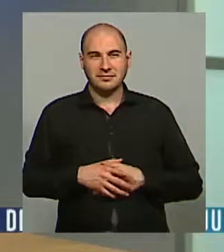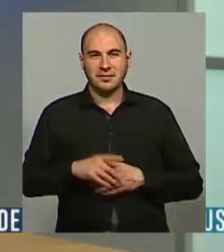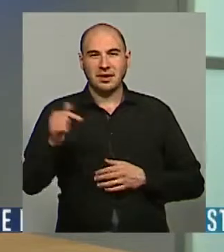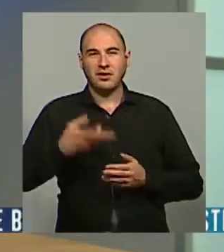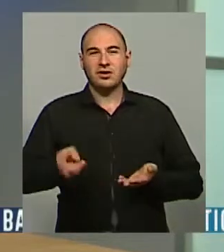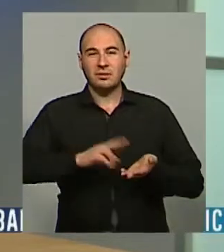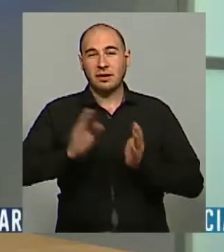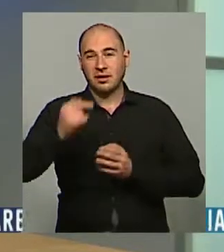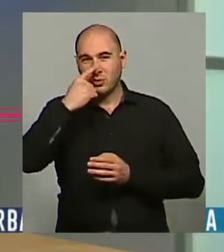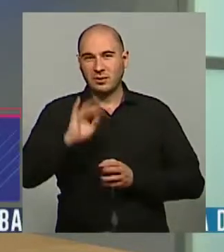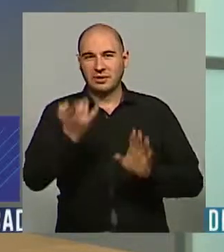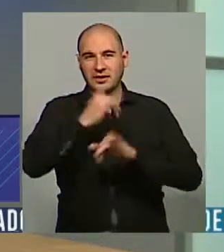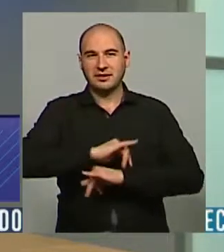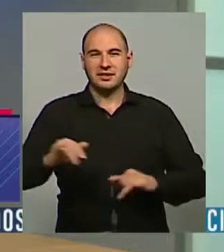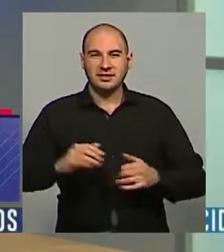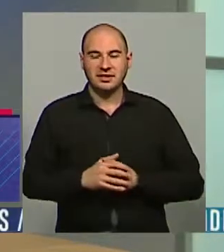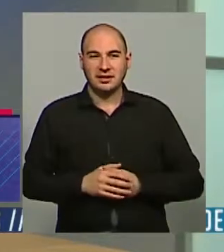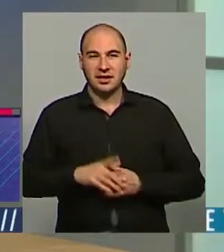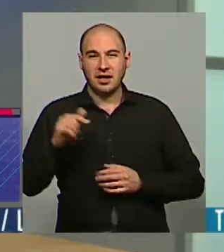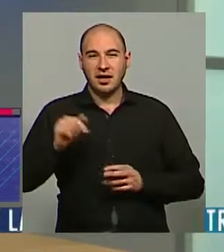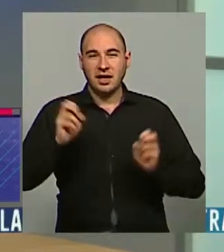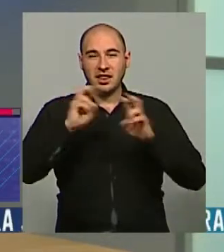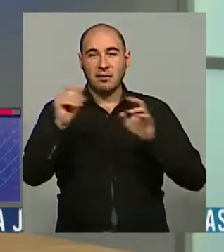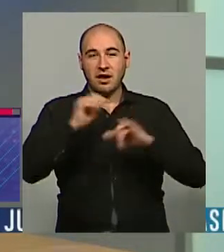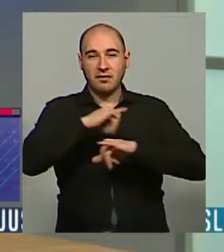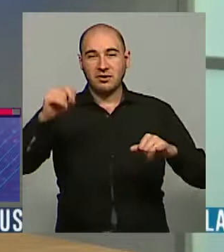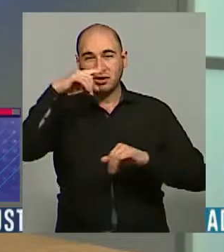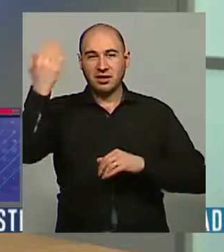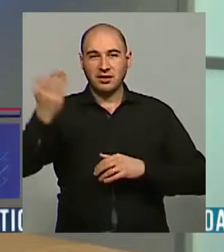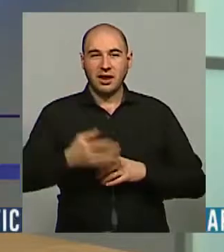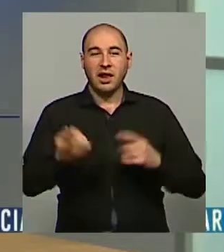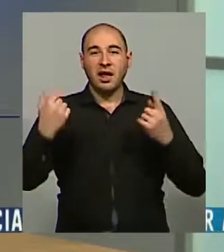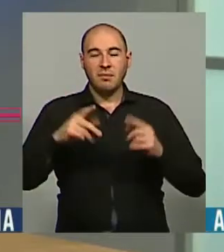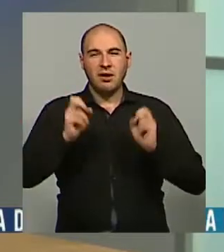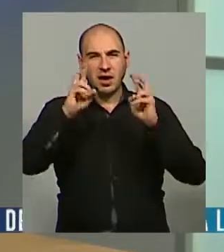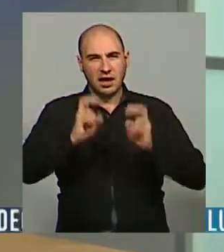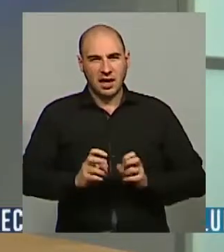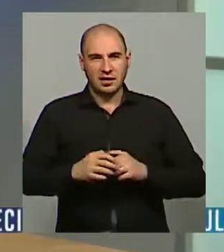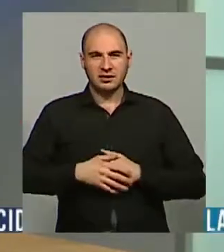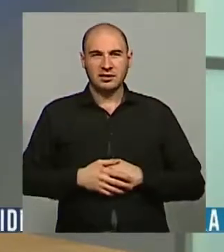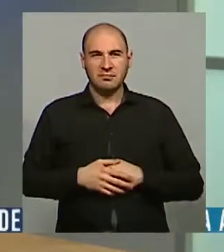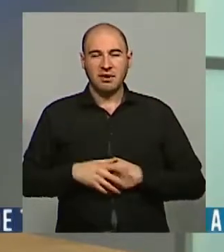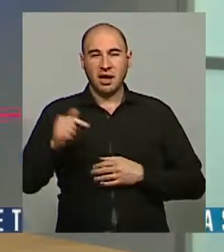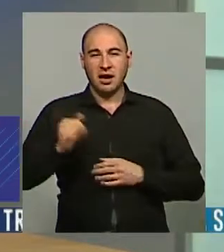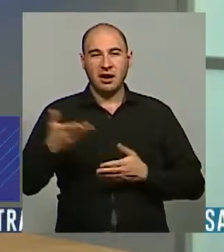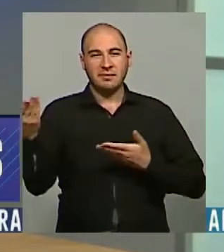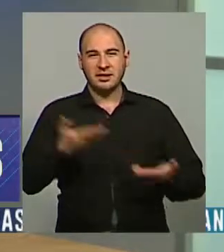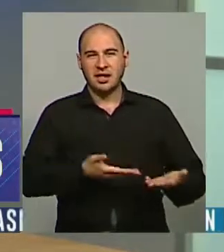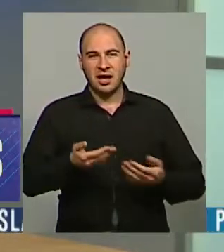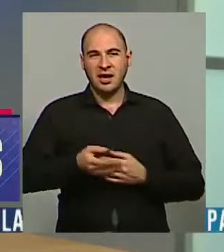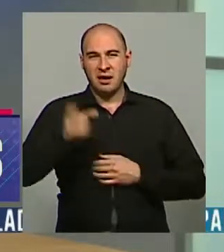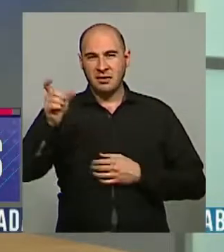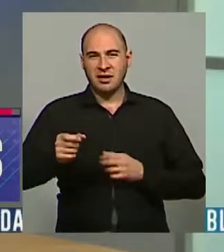Bueno, estamos de vuelta a último bloque de Universidad Noticias. Vamos a ir a la información internacional, pero la vamos a analizar. Así es que es el turno de presentar a